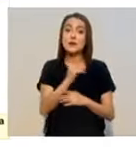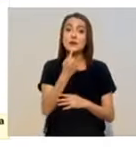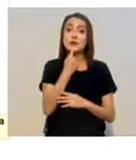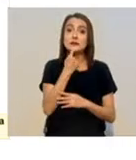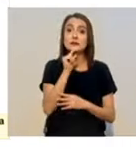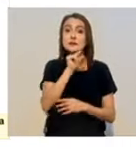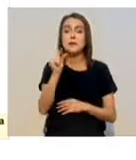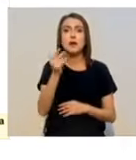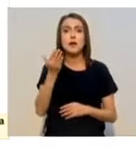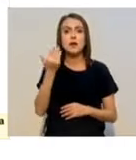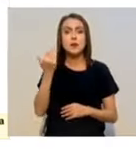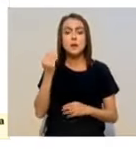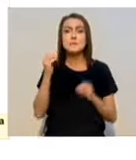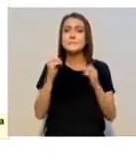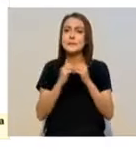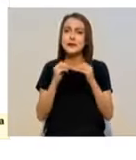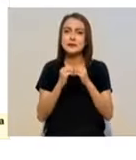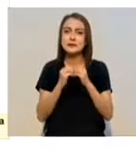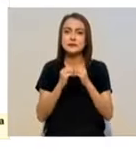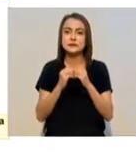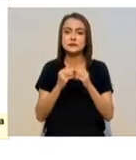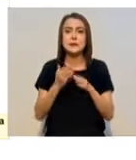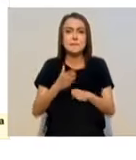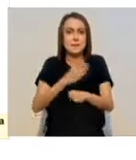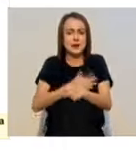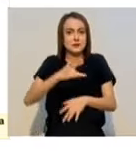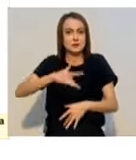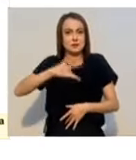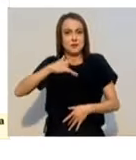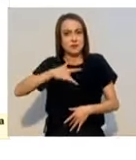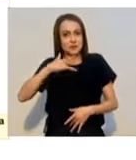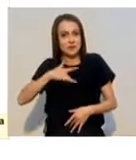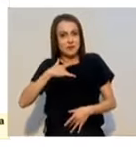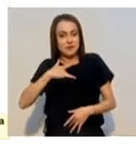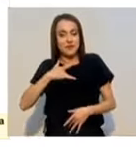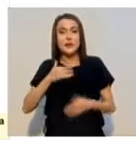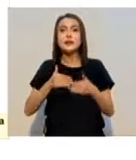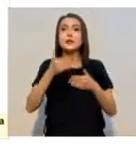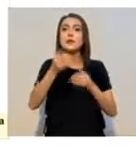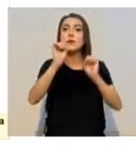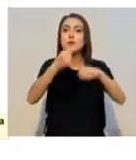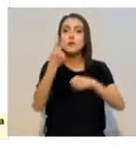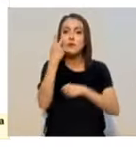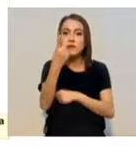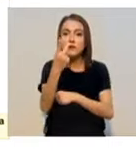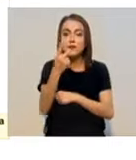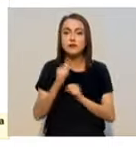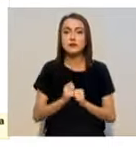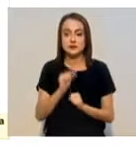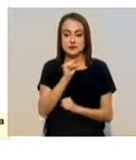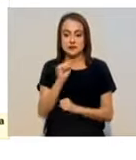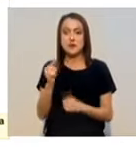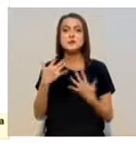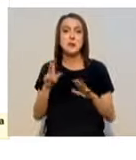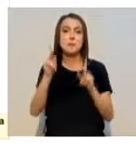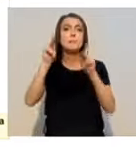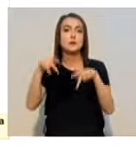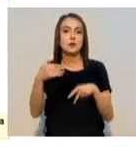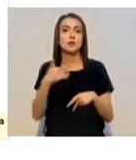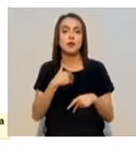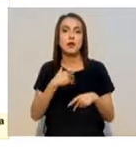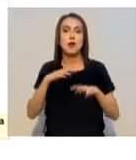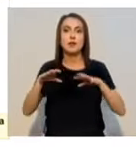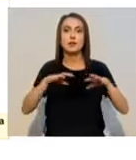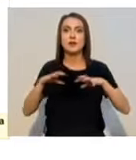semanas anteriores son la etapa presintomática, y ya después vemos en las semanas en donde la persona ya tiene el